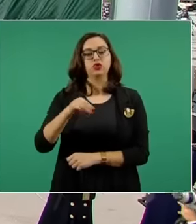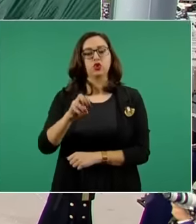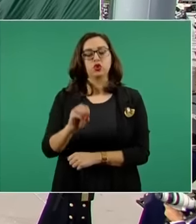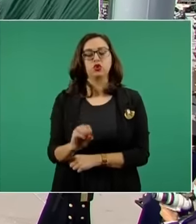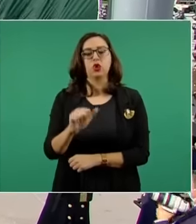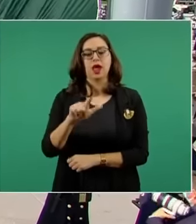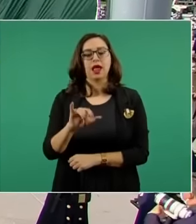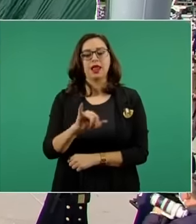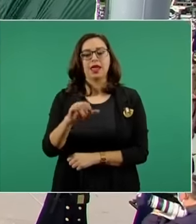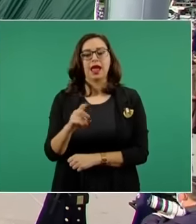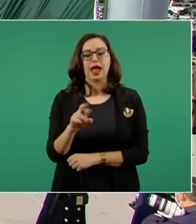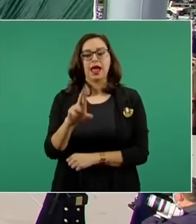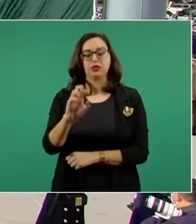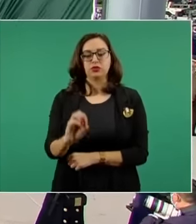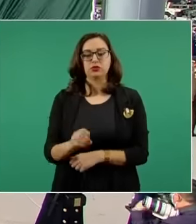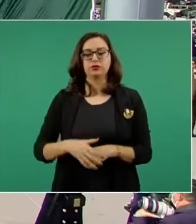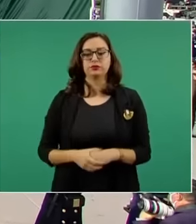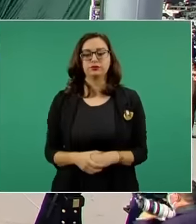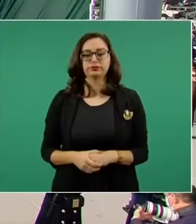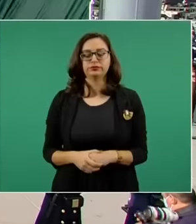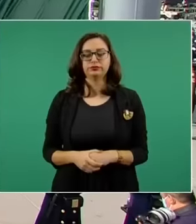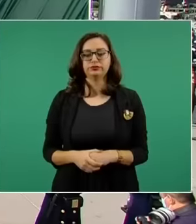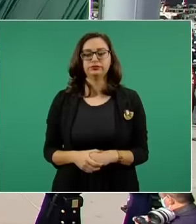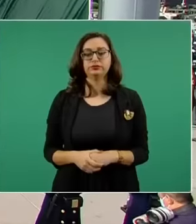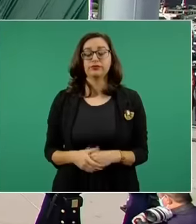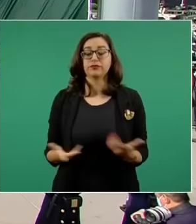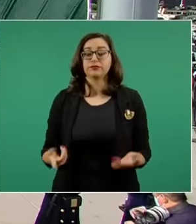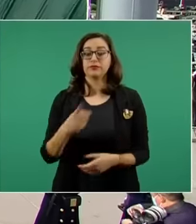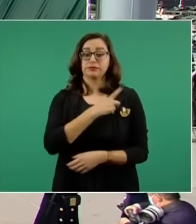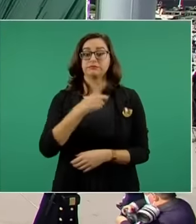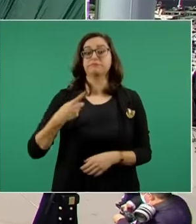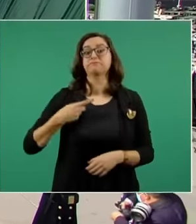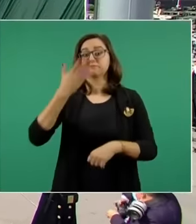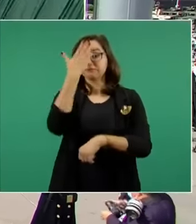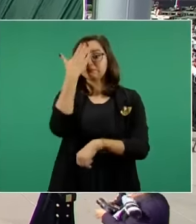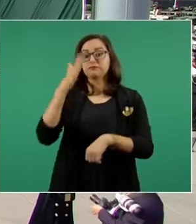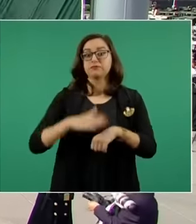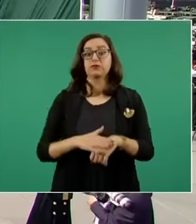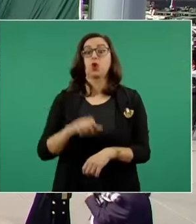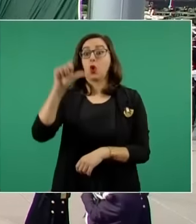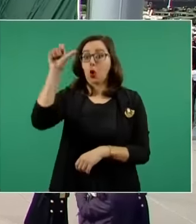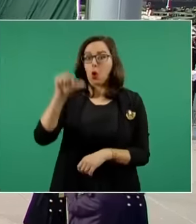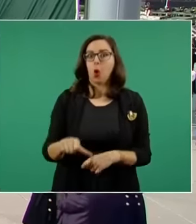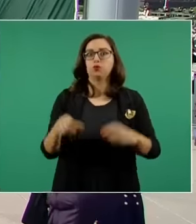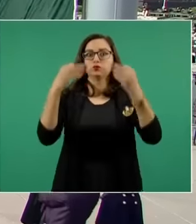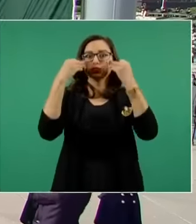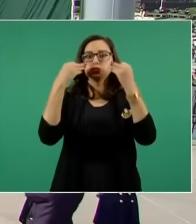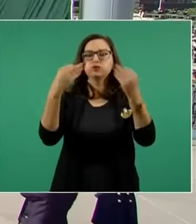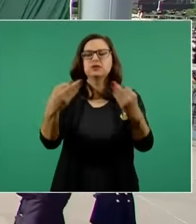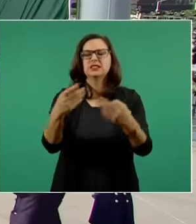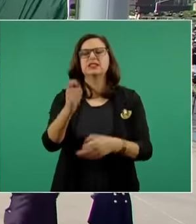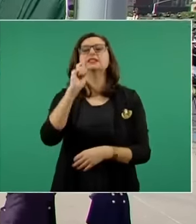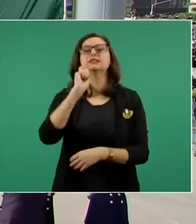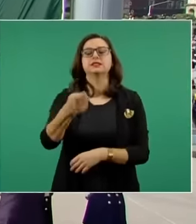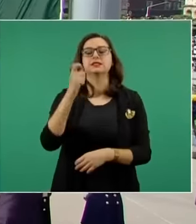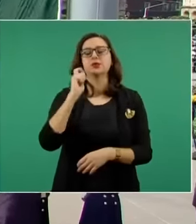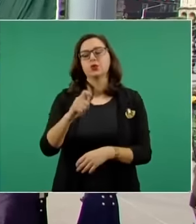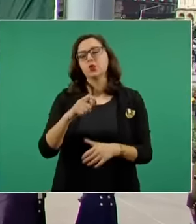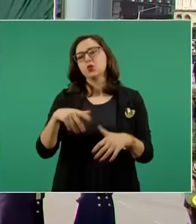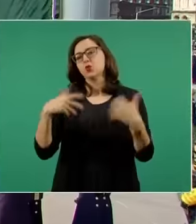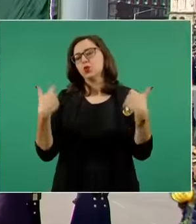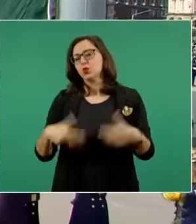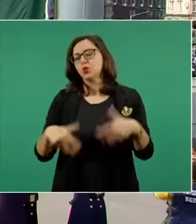Argüello. Debemos tener muy presentes que lo que el día de hoy aquí veremos es el resultado de la pasión de